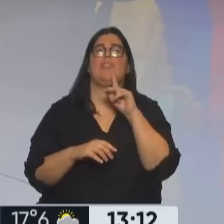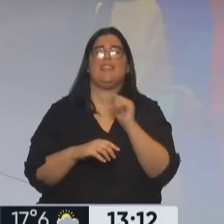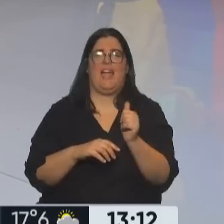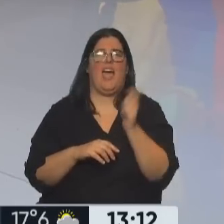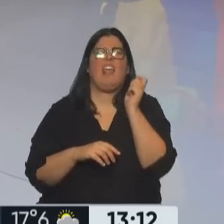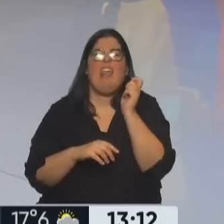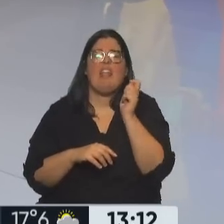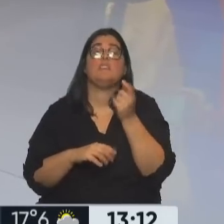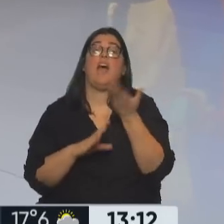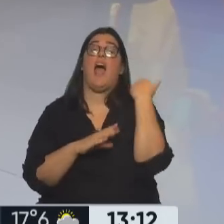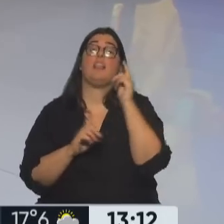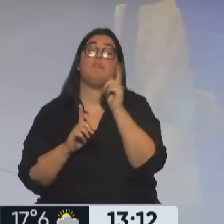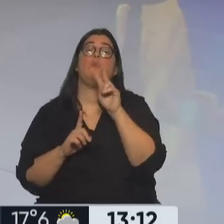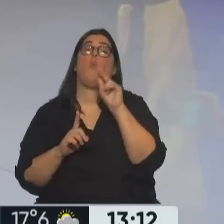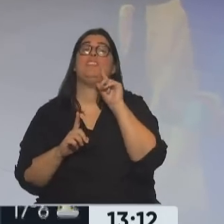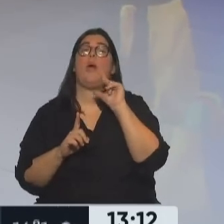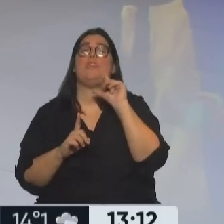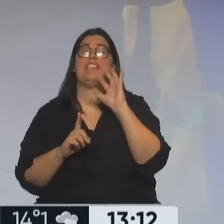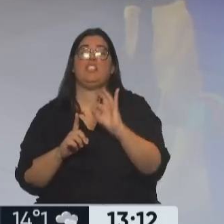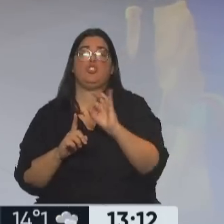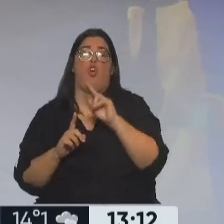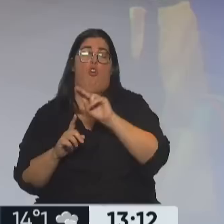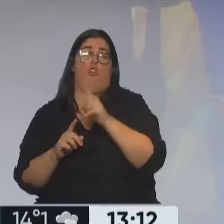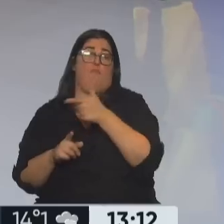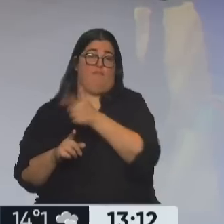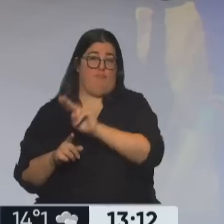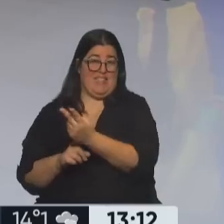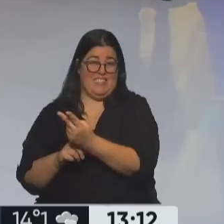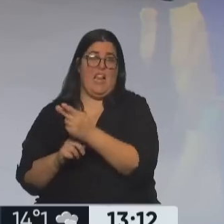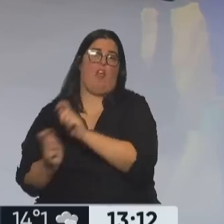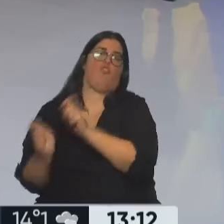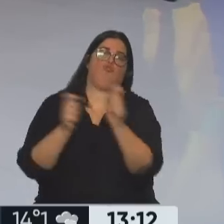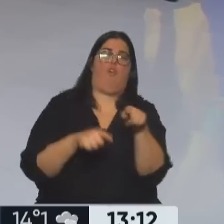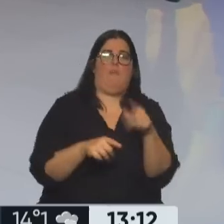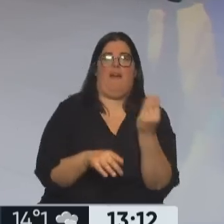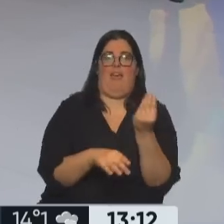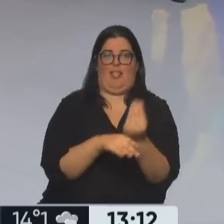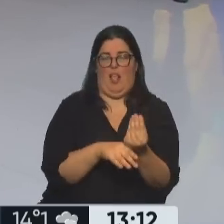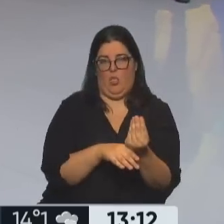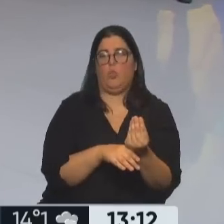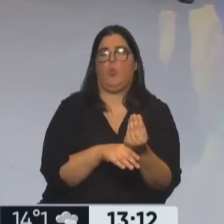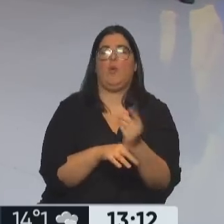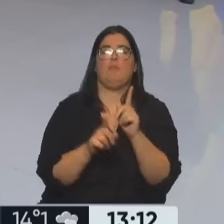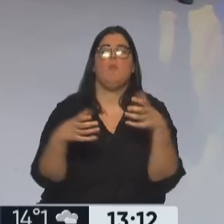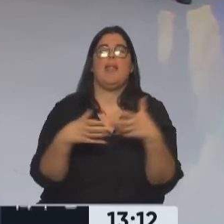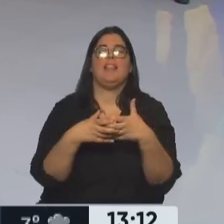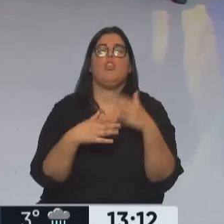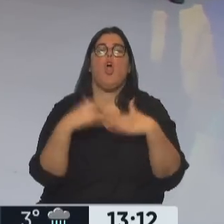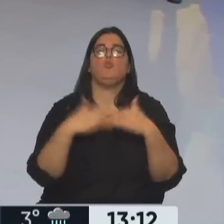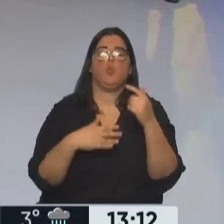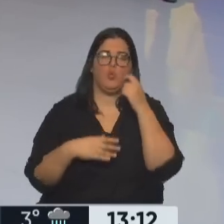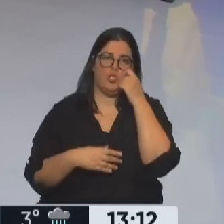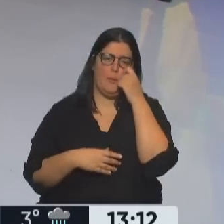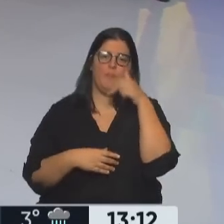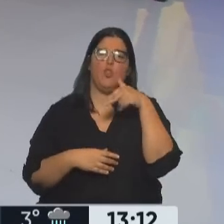está reemplazando a Fernando Villavicencio, el candidato que fue asesinado en Ecuador del Partido Construye, Daniel Noboa,